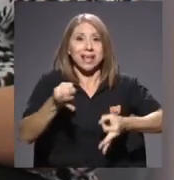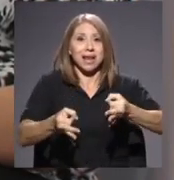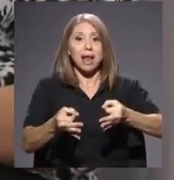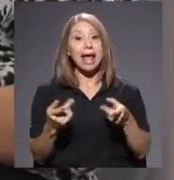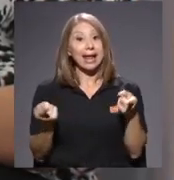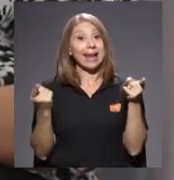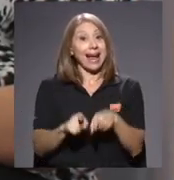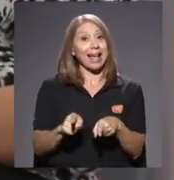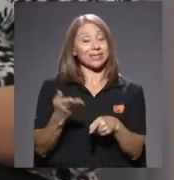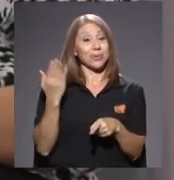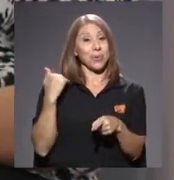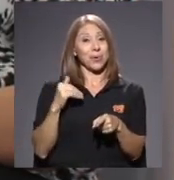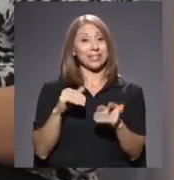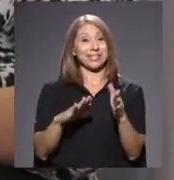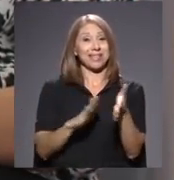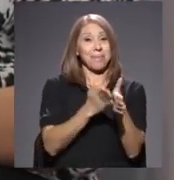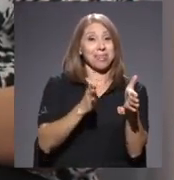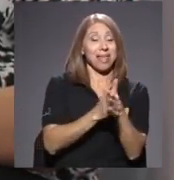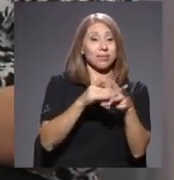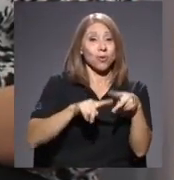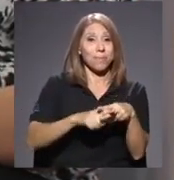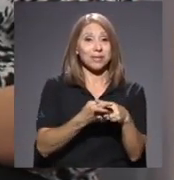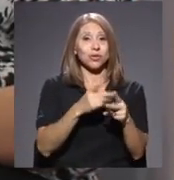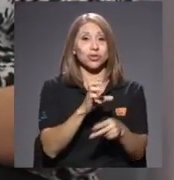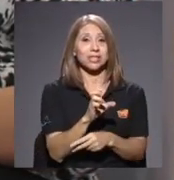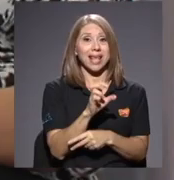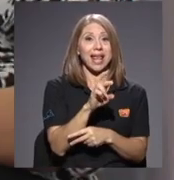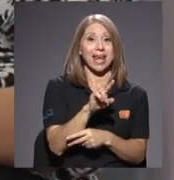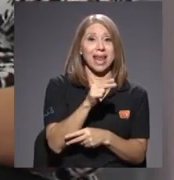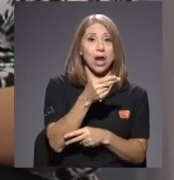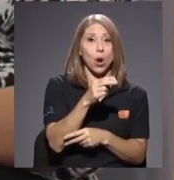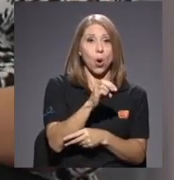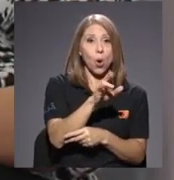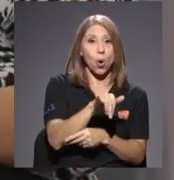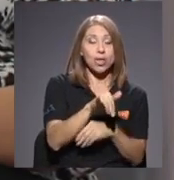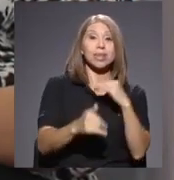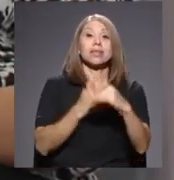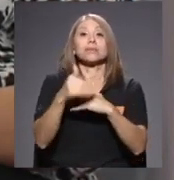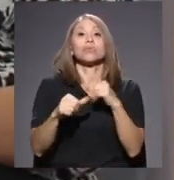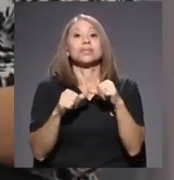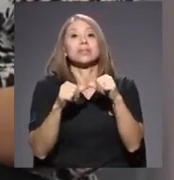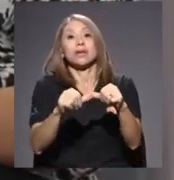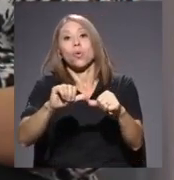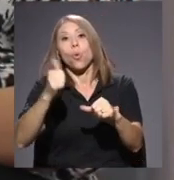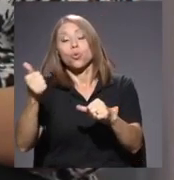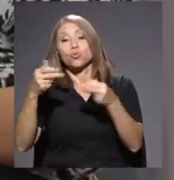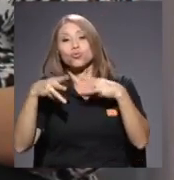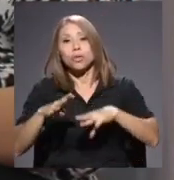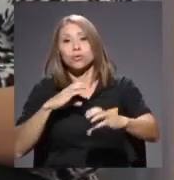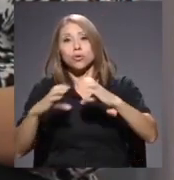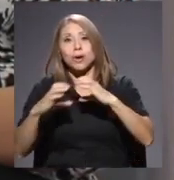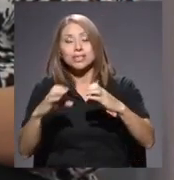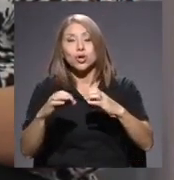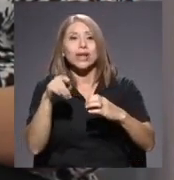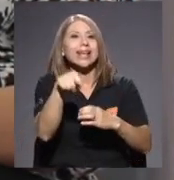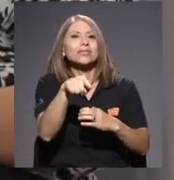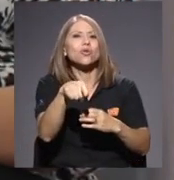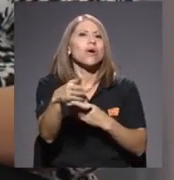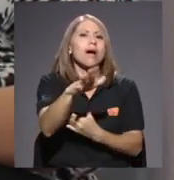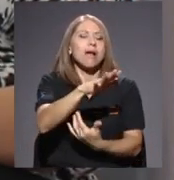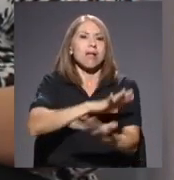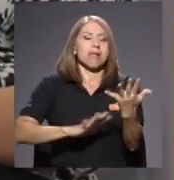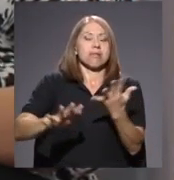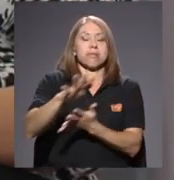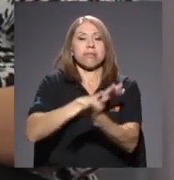que empezó CR Hoy, que siguieron otros medios, o que La Extra y todos los que conocemos, revolcaron el sistema, obligaron a hacer